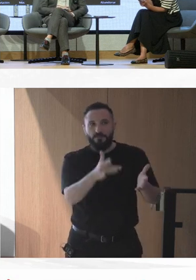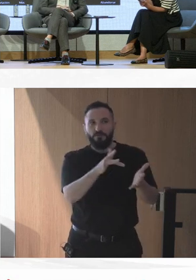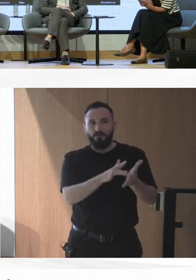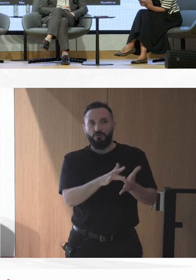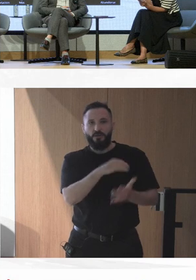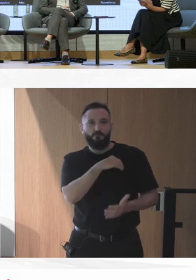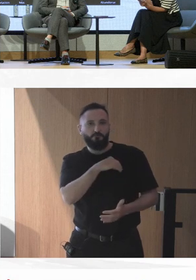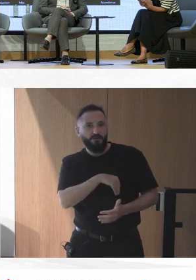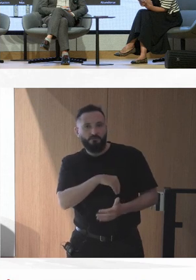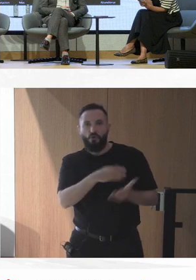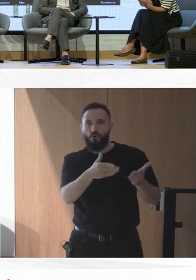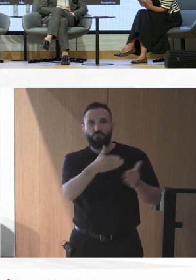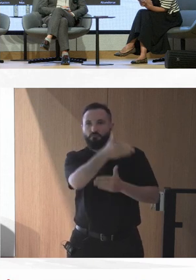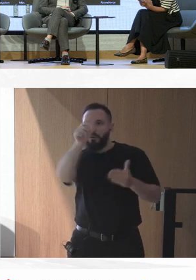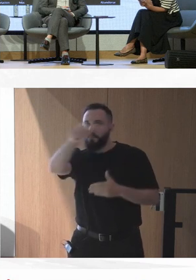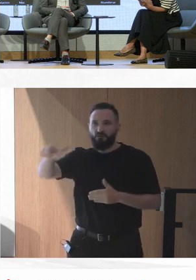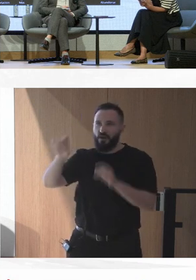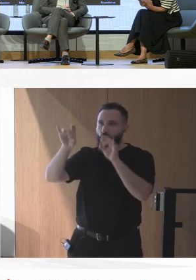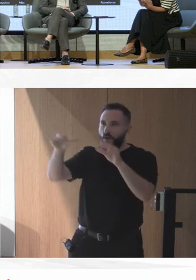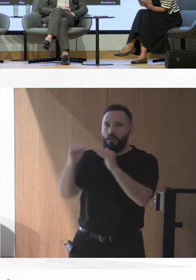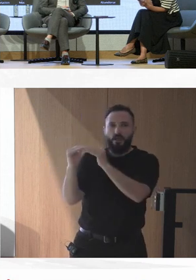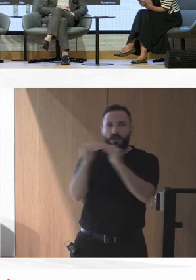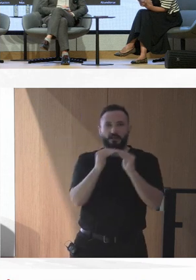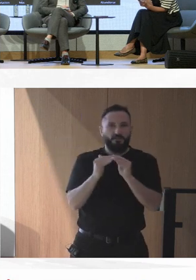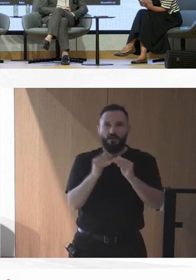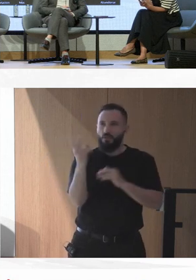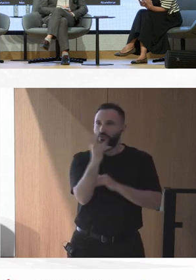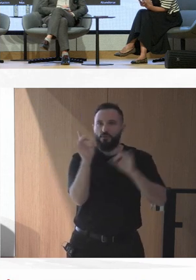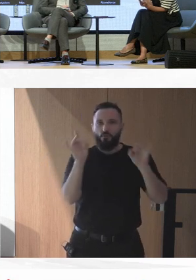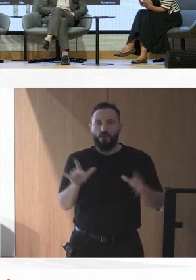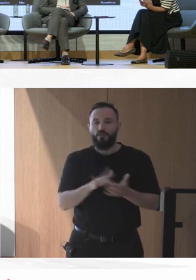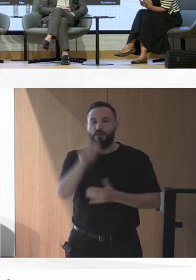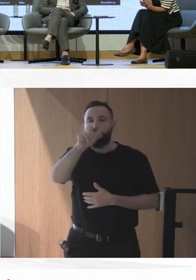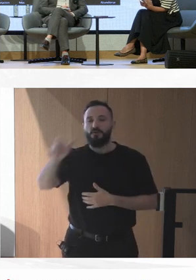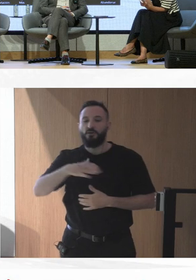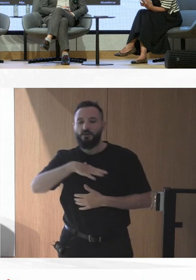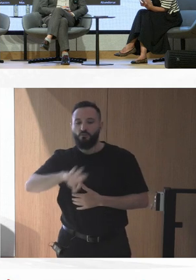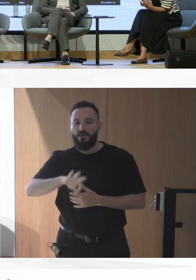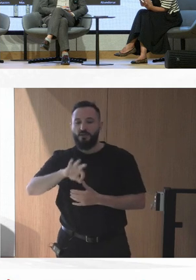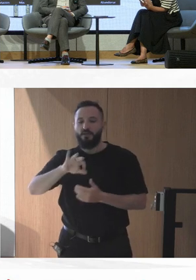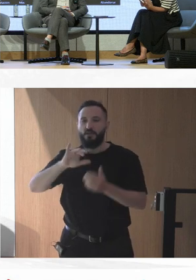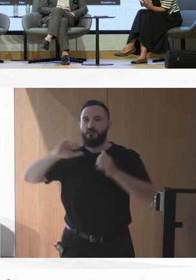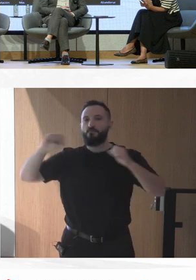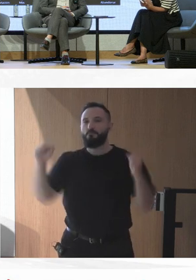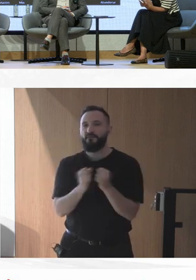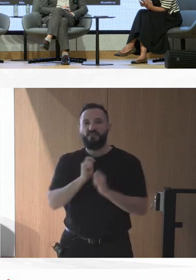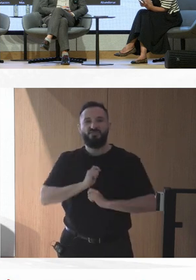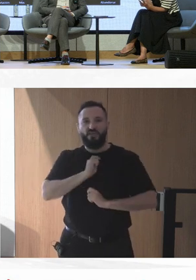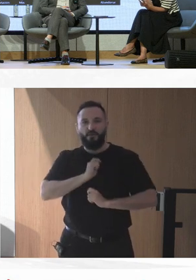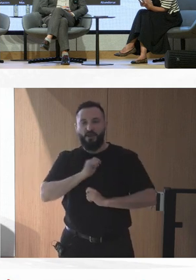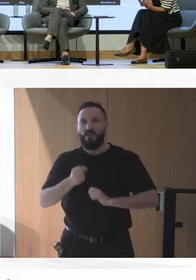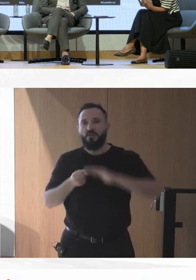mismos estándares que cualquier otra persona. Cualquier persona que hubiese sido encerrada civilmente en